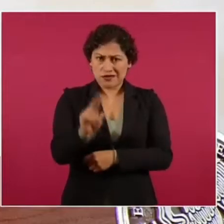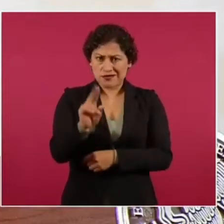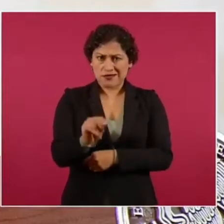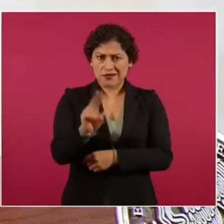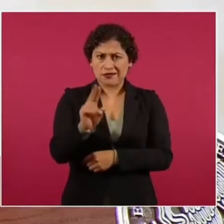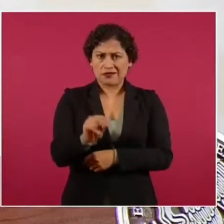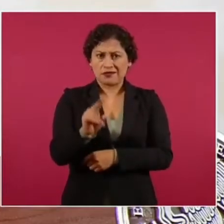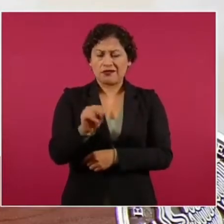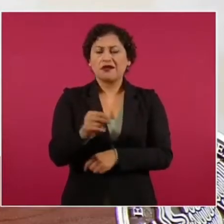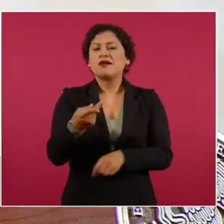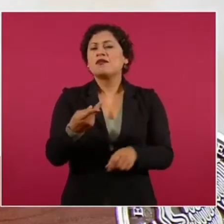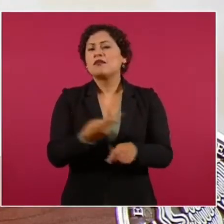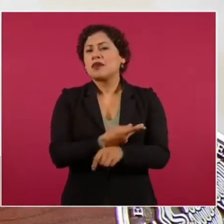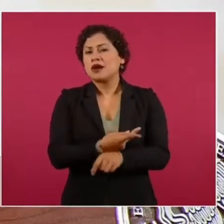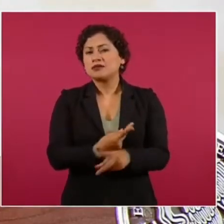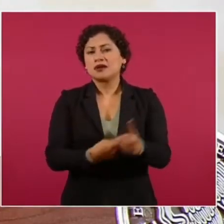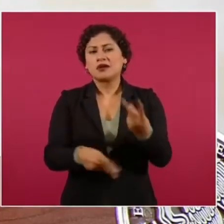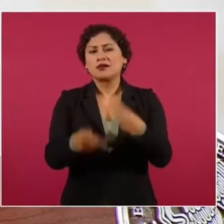Fue despojo,